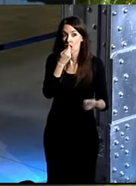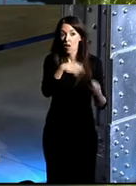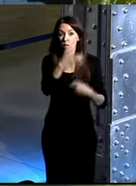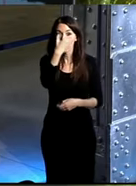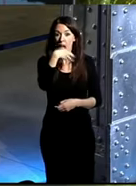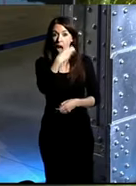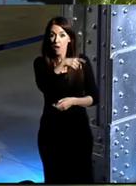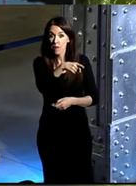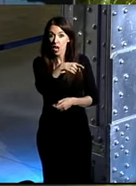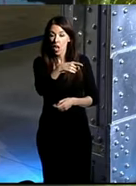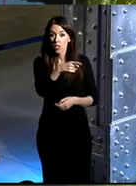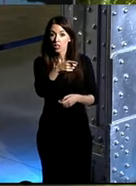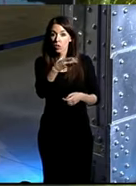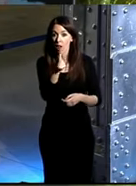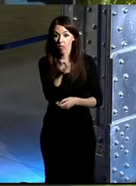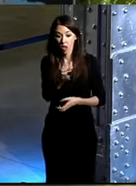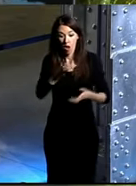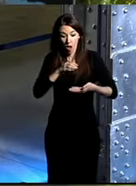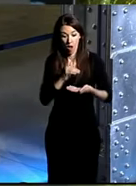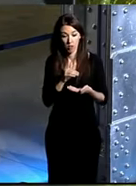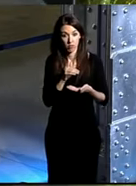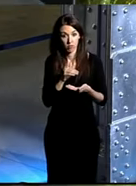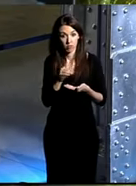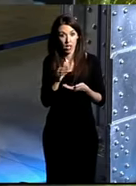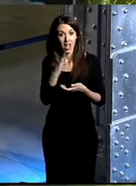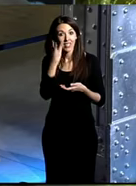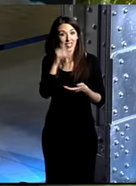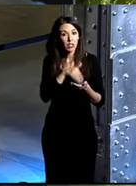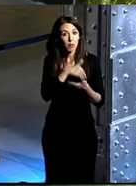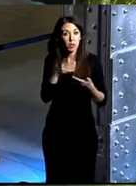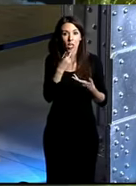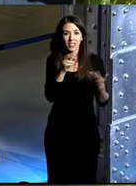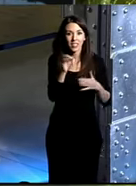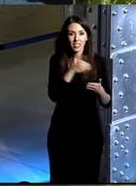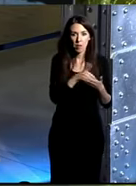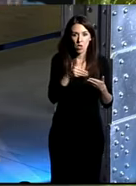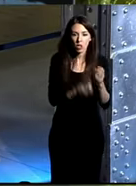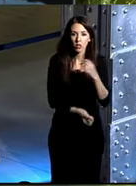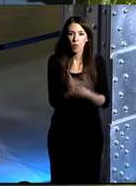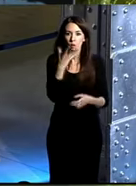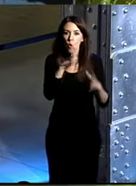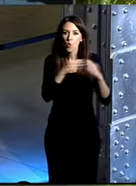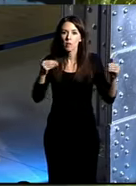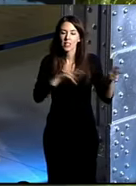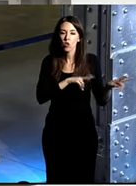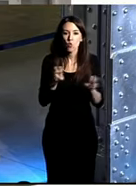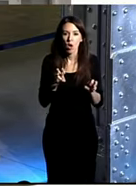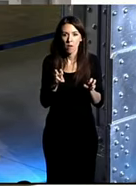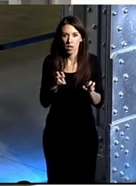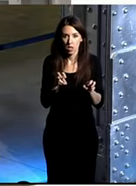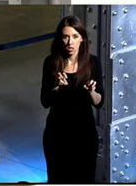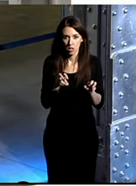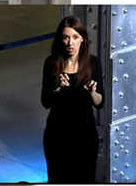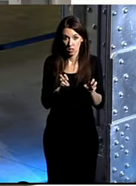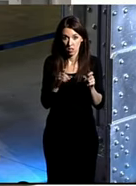a Apple y entonces, como tenían mucha plata, separaron de los 3.000 millones 70 millones y crearon una universidad nueva. La